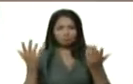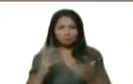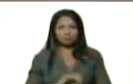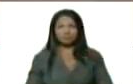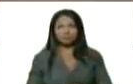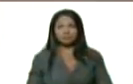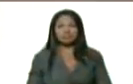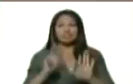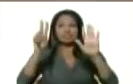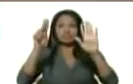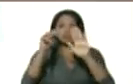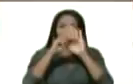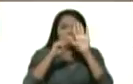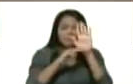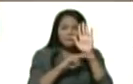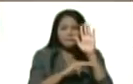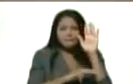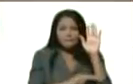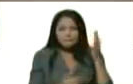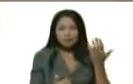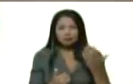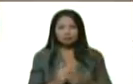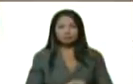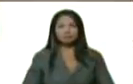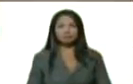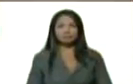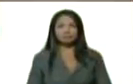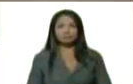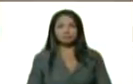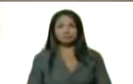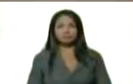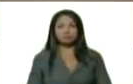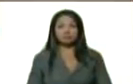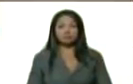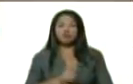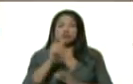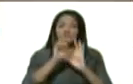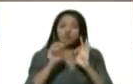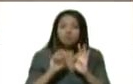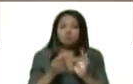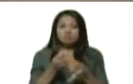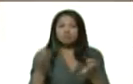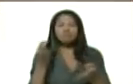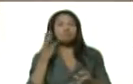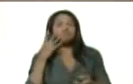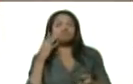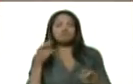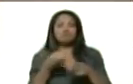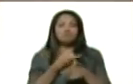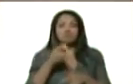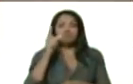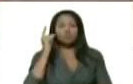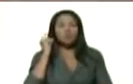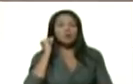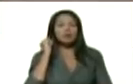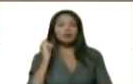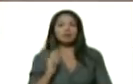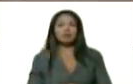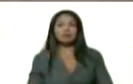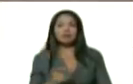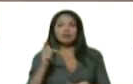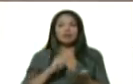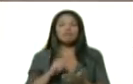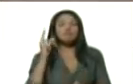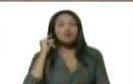Las 7 líneas estratégicas, que es un instrumento tremendo, por ejemplo, para una gobernadora. Aquí está